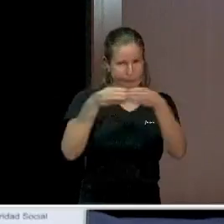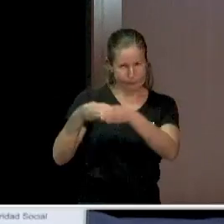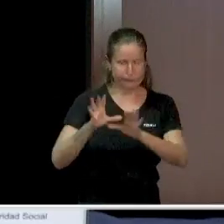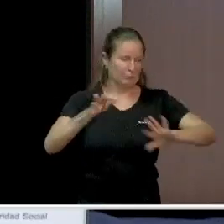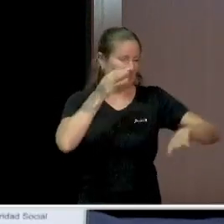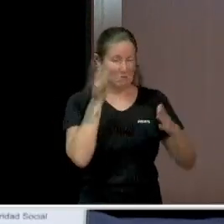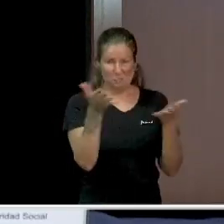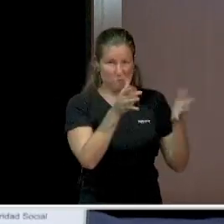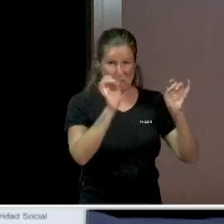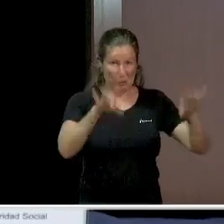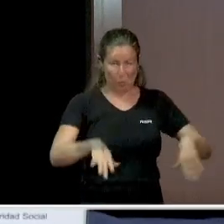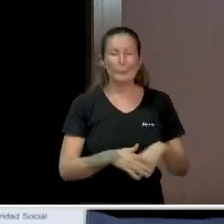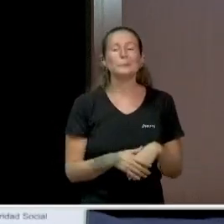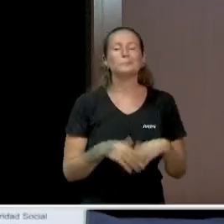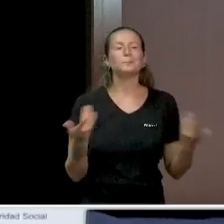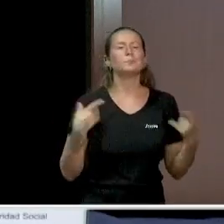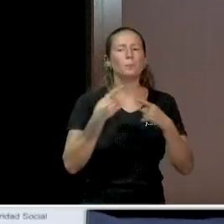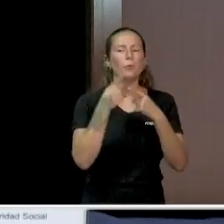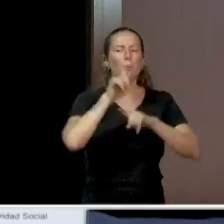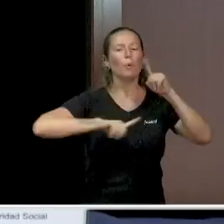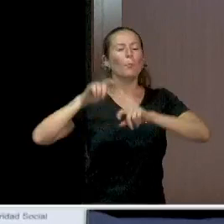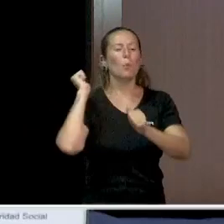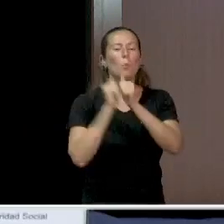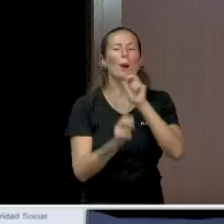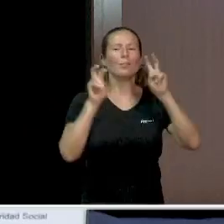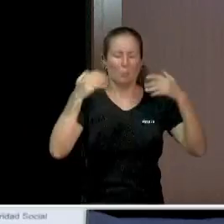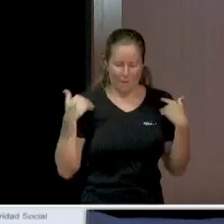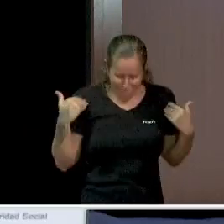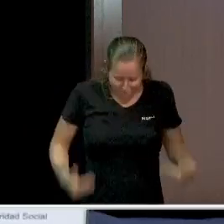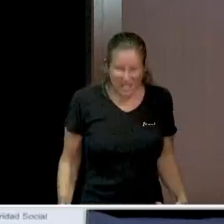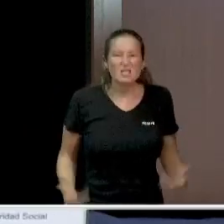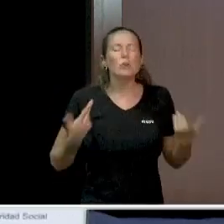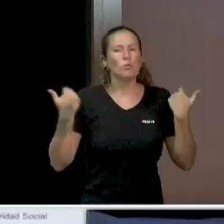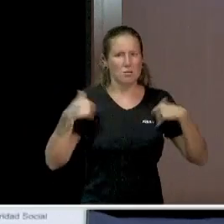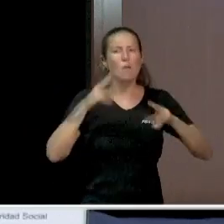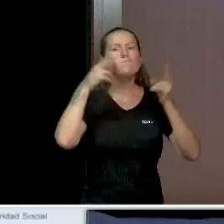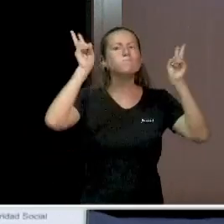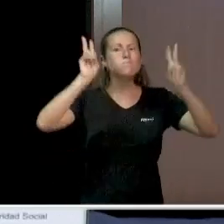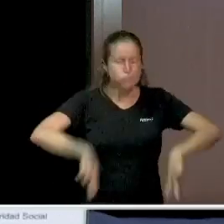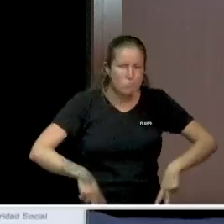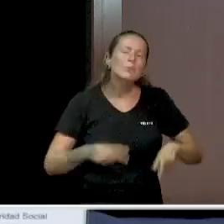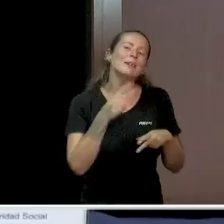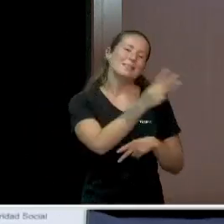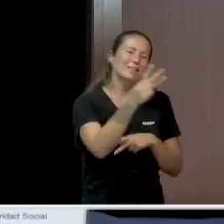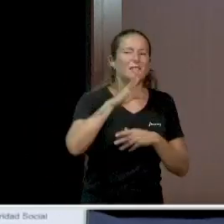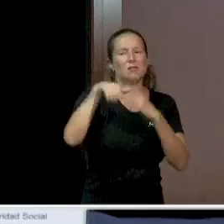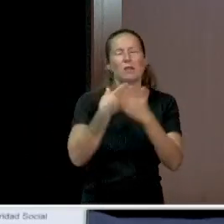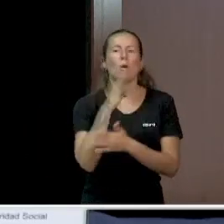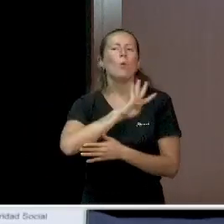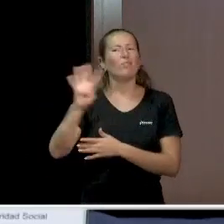La discapacidad más habitual fue la de naturaleza física, con un grado reconocido de entre el 33 y el